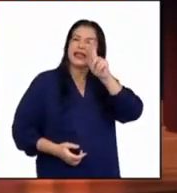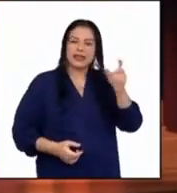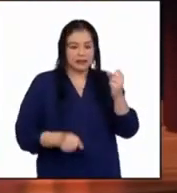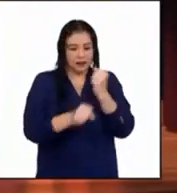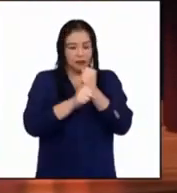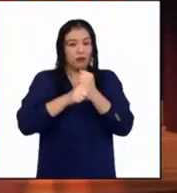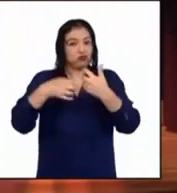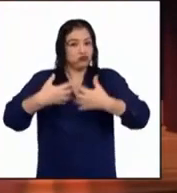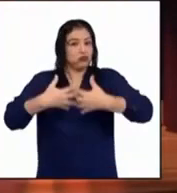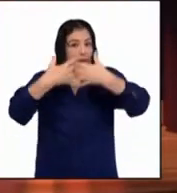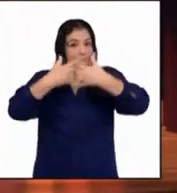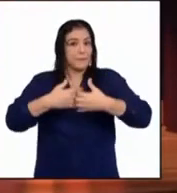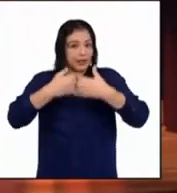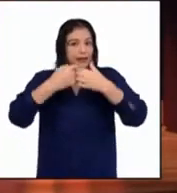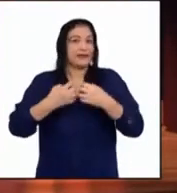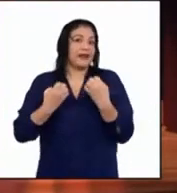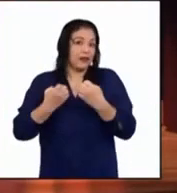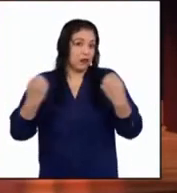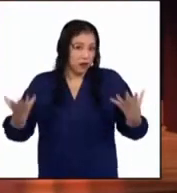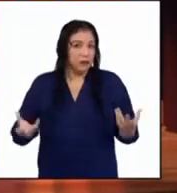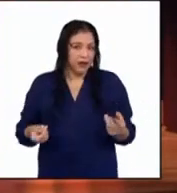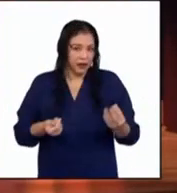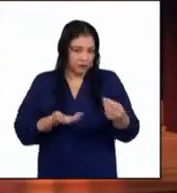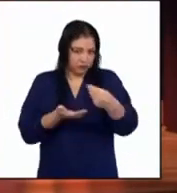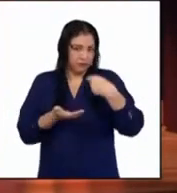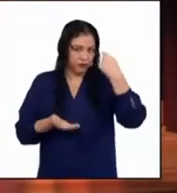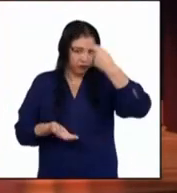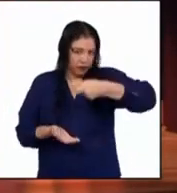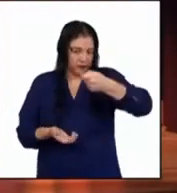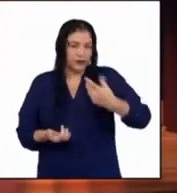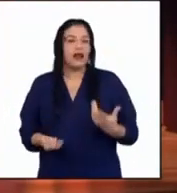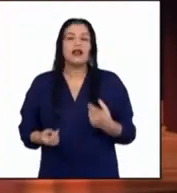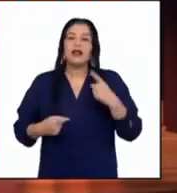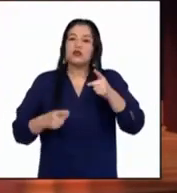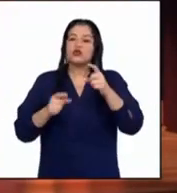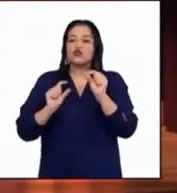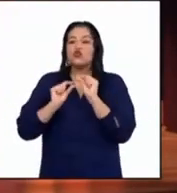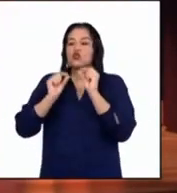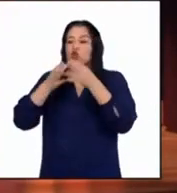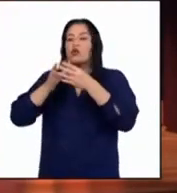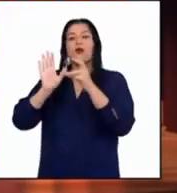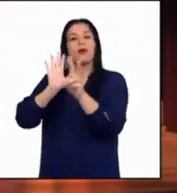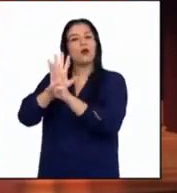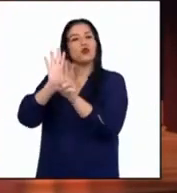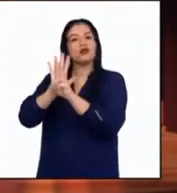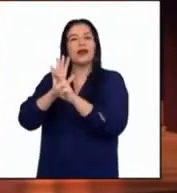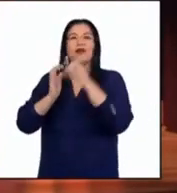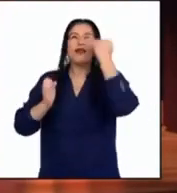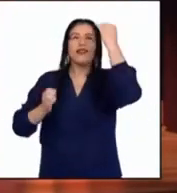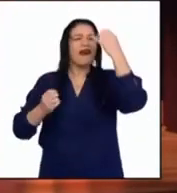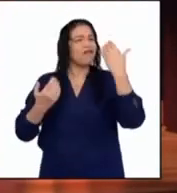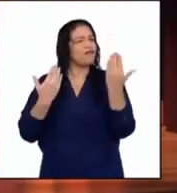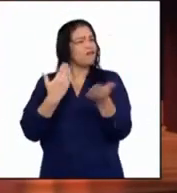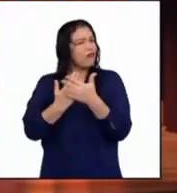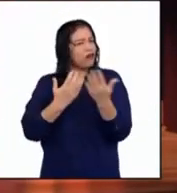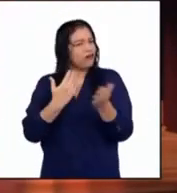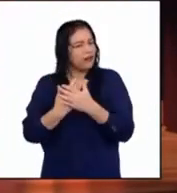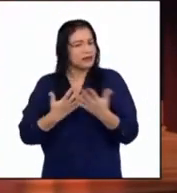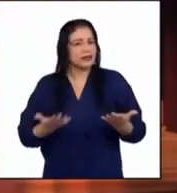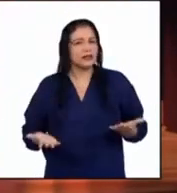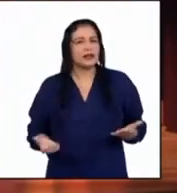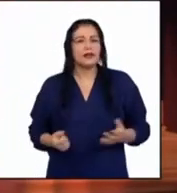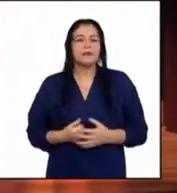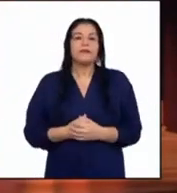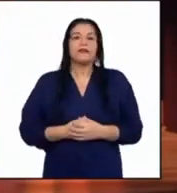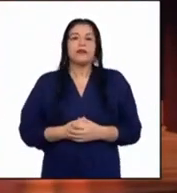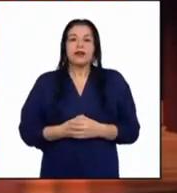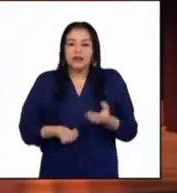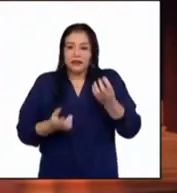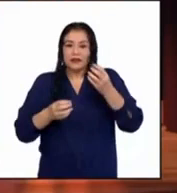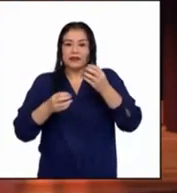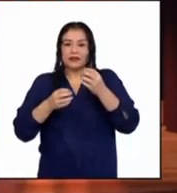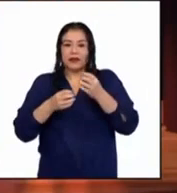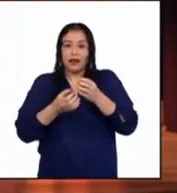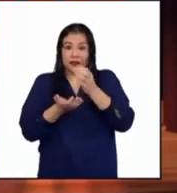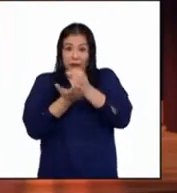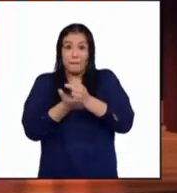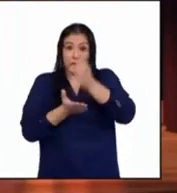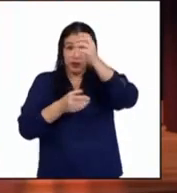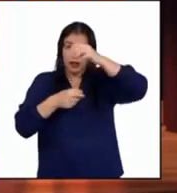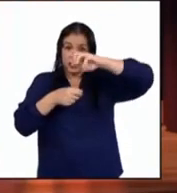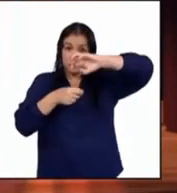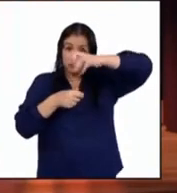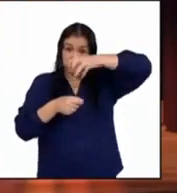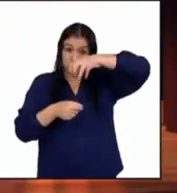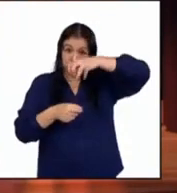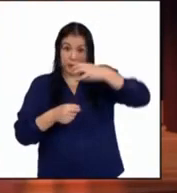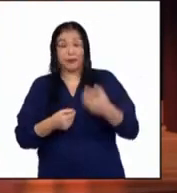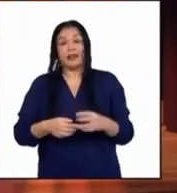financiero. Él y un grupo de voluntarios se les ocurrió una idea muy sencilla: recoger, acopiar tapitas de plástico. Las